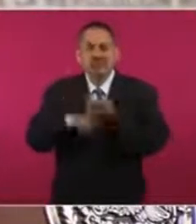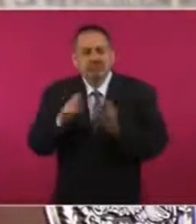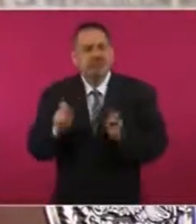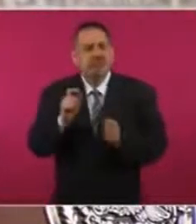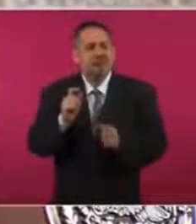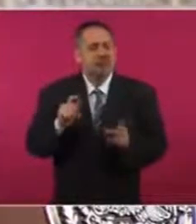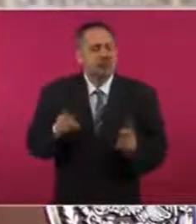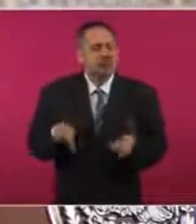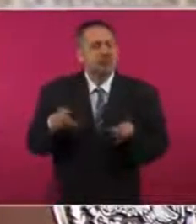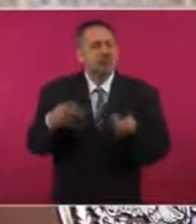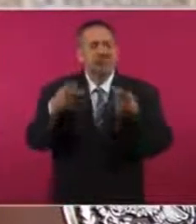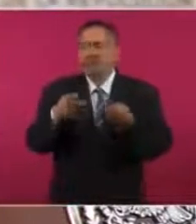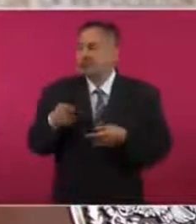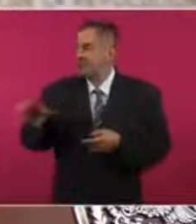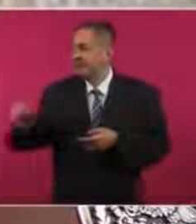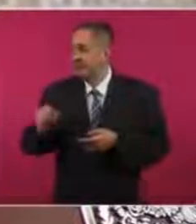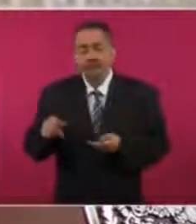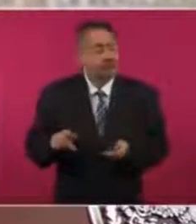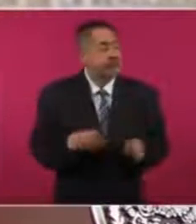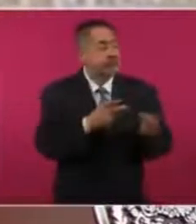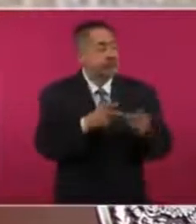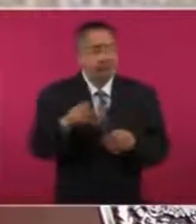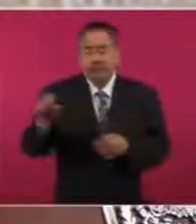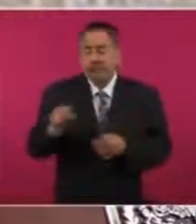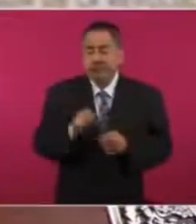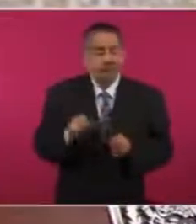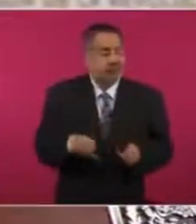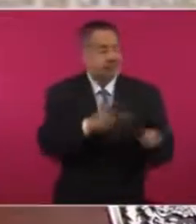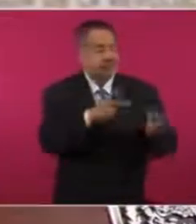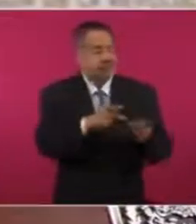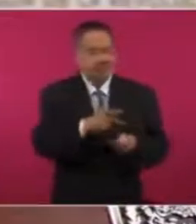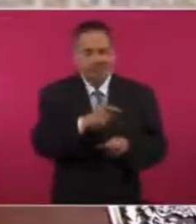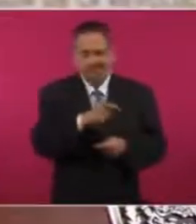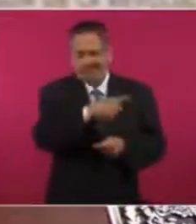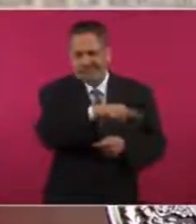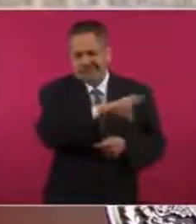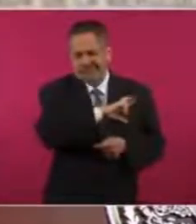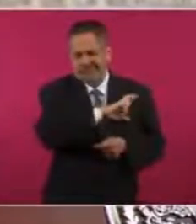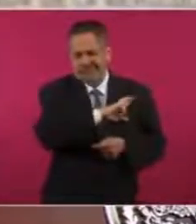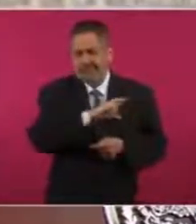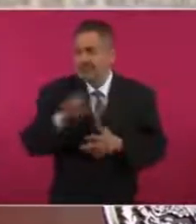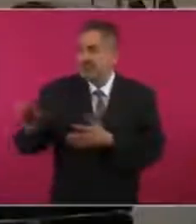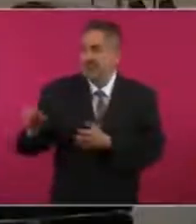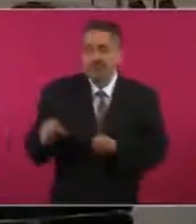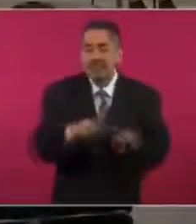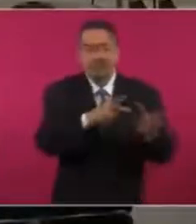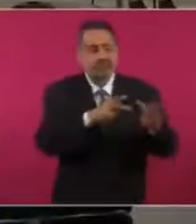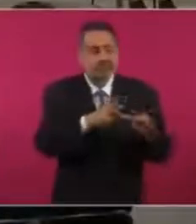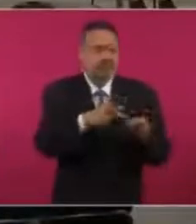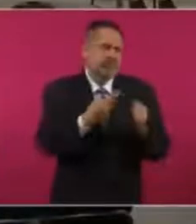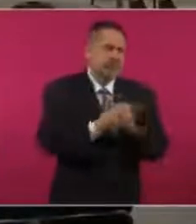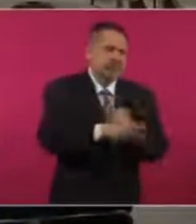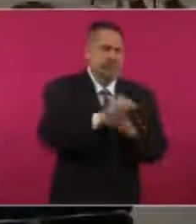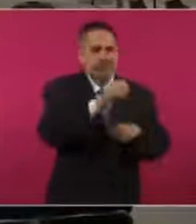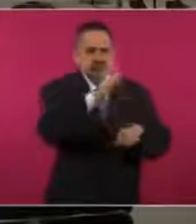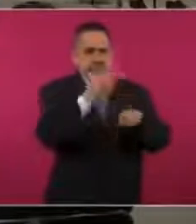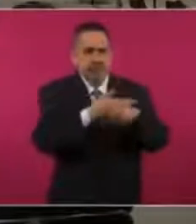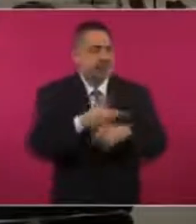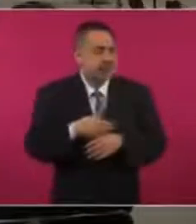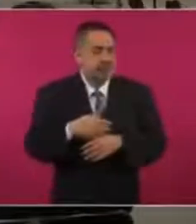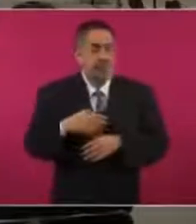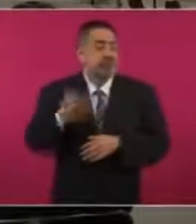de bienes de la nación a particulares, nacionales o extranjeros. Esa era la